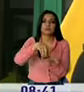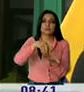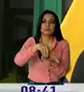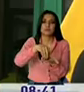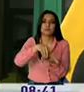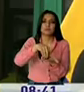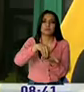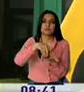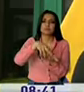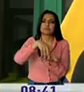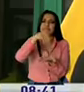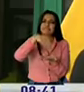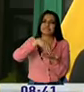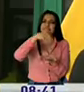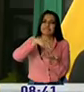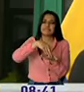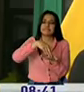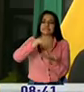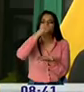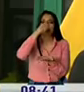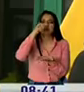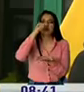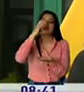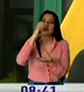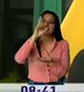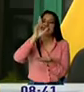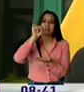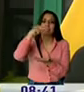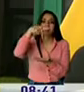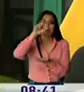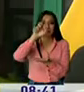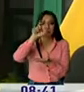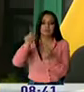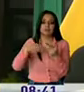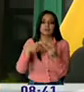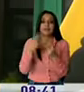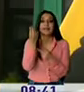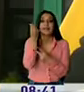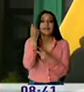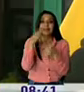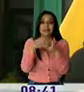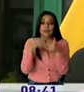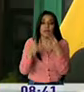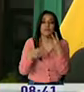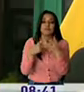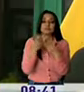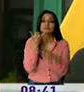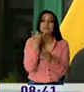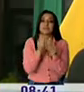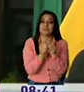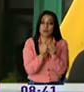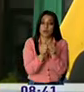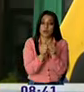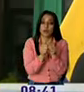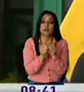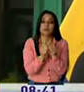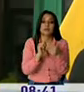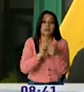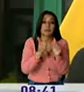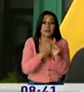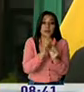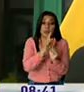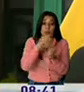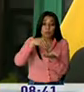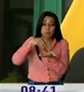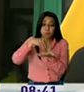conocida como creepy, dinero en efectivo de diferentes denominaciones, un teléfono celular. Cada una de estas sustancias